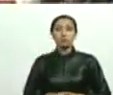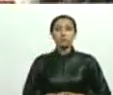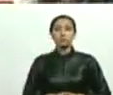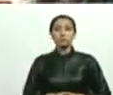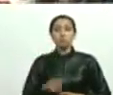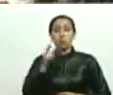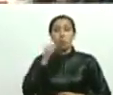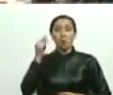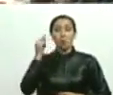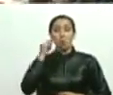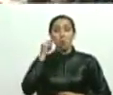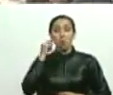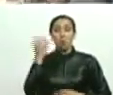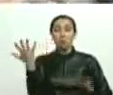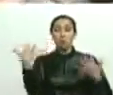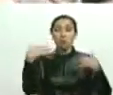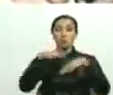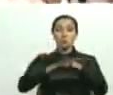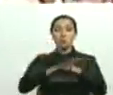uno o unes.